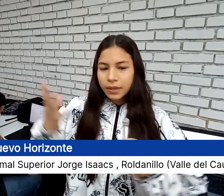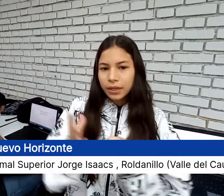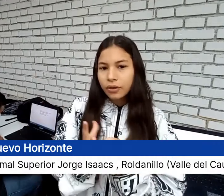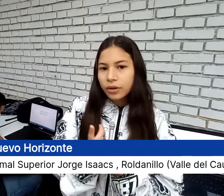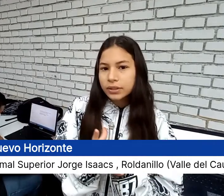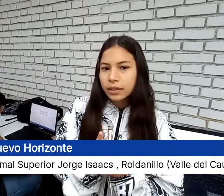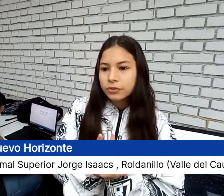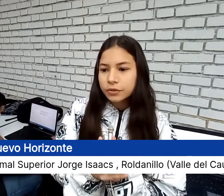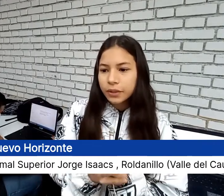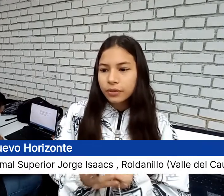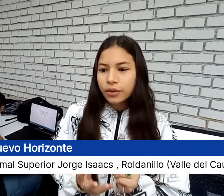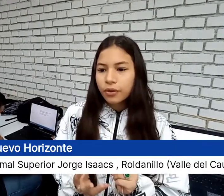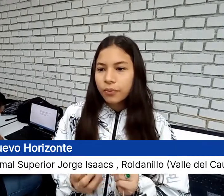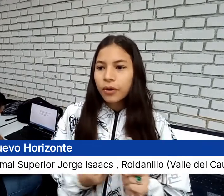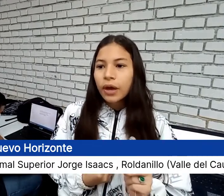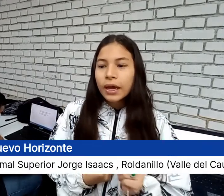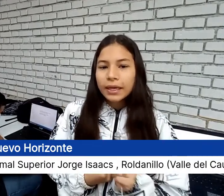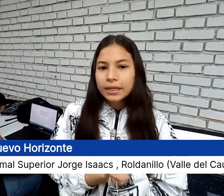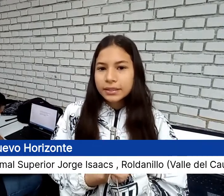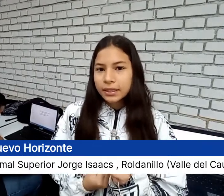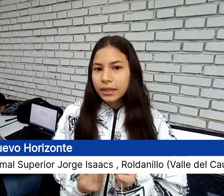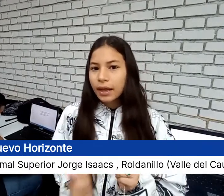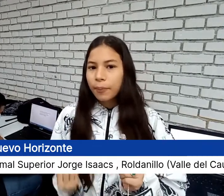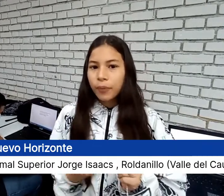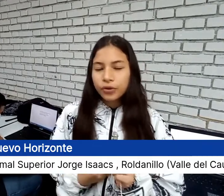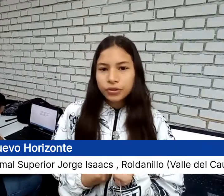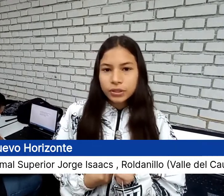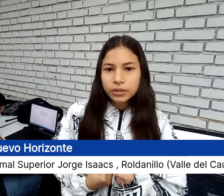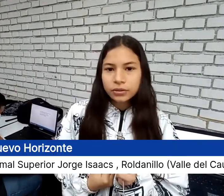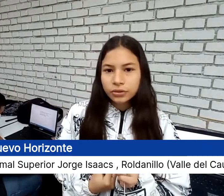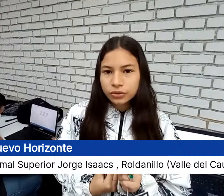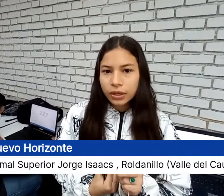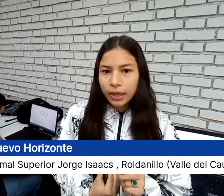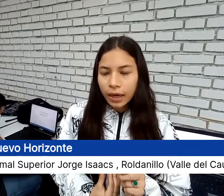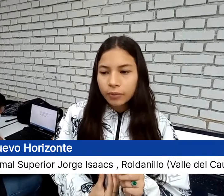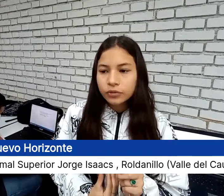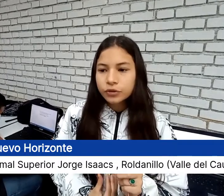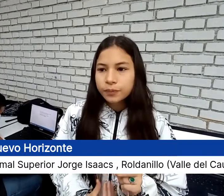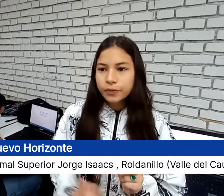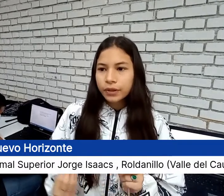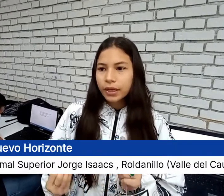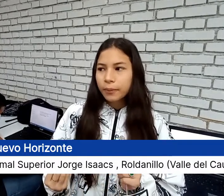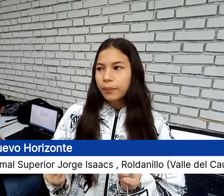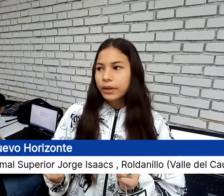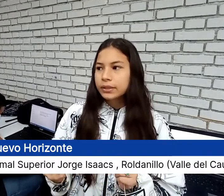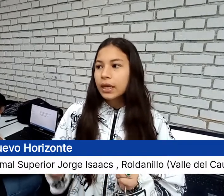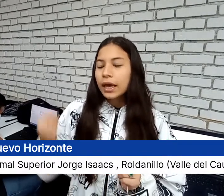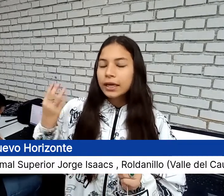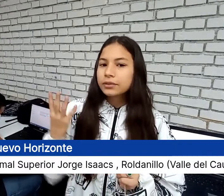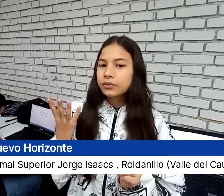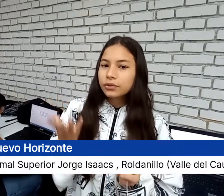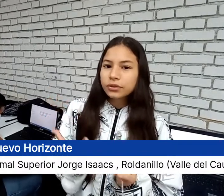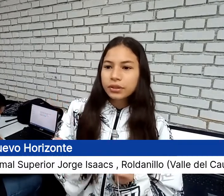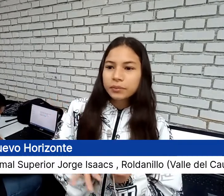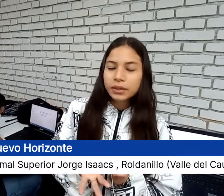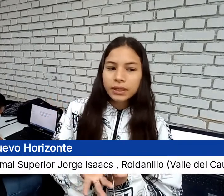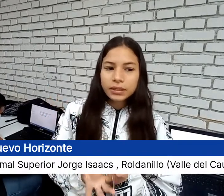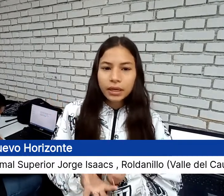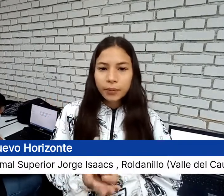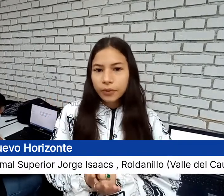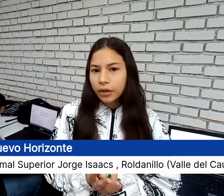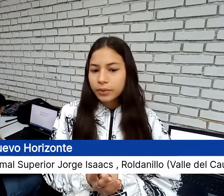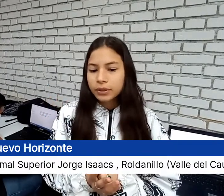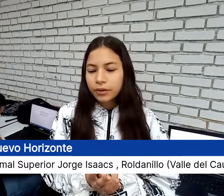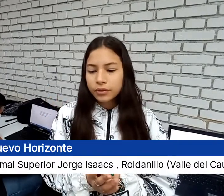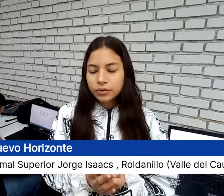pues mire lo que estamos viendo y como que él sienta el apoyo que nosotros le damos, porque pues es muy duro también